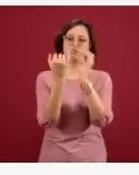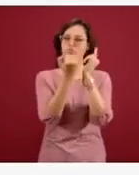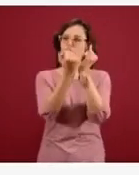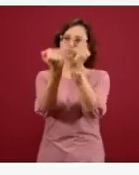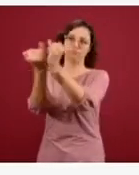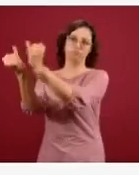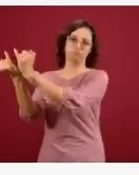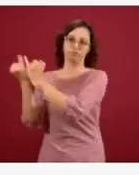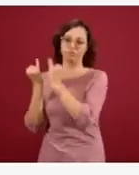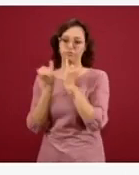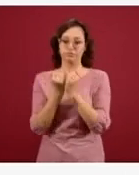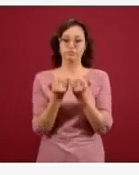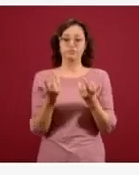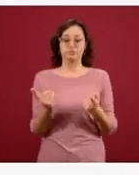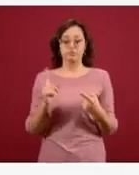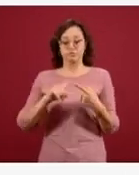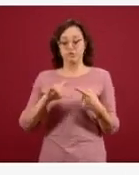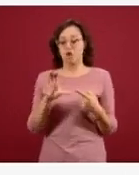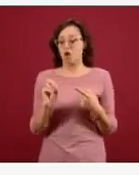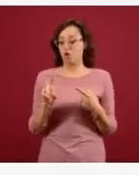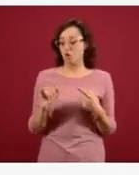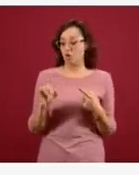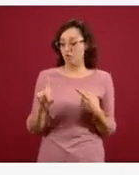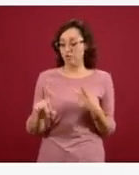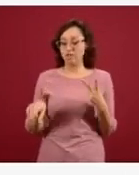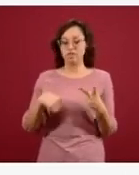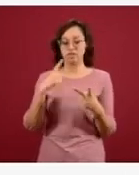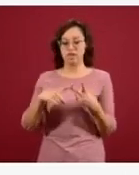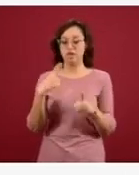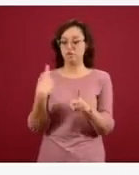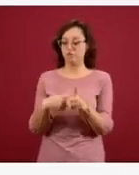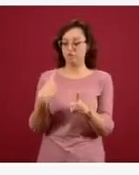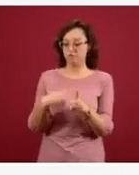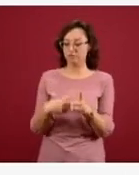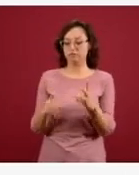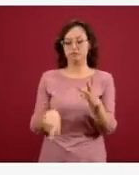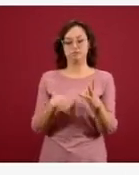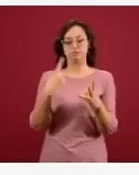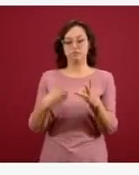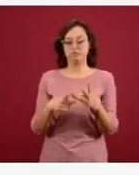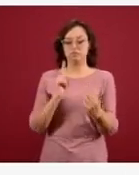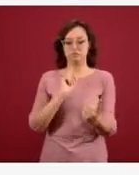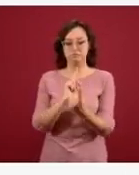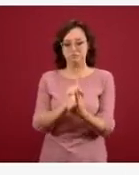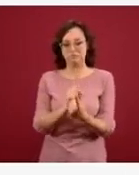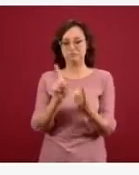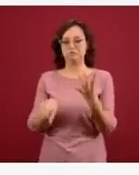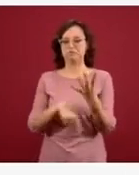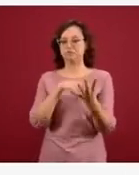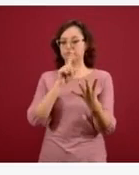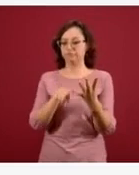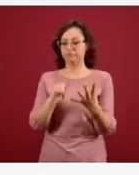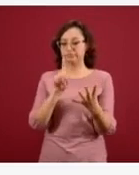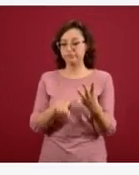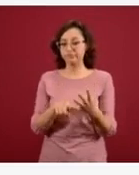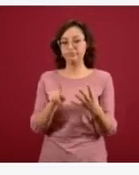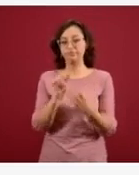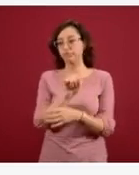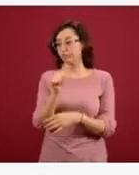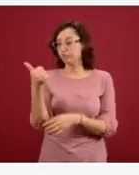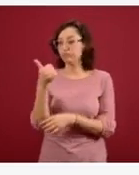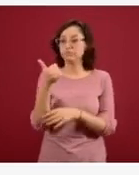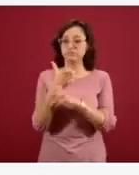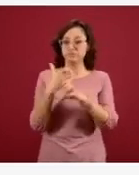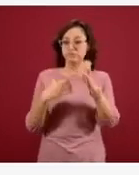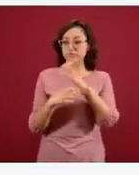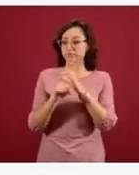situaciones inherentes al COVID, tanto a la presentación de enfermedad, a la presentación de contacto o a la presentación de algunos otros